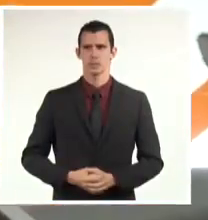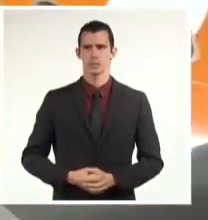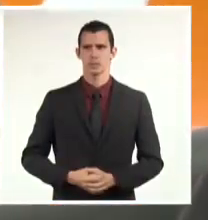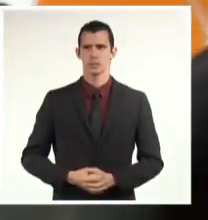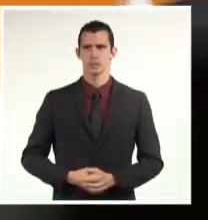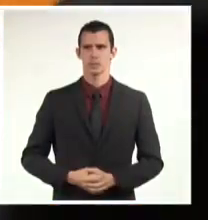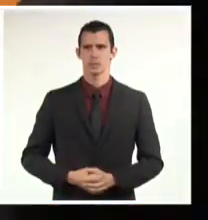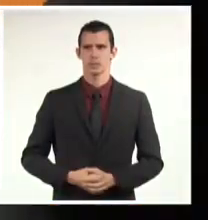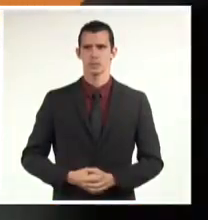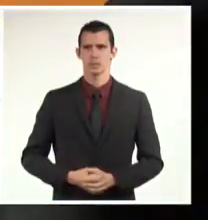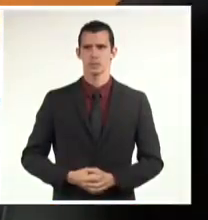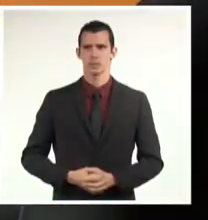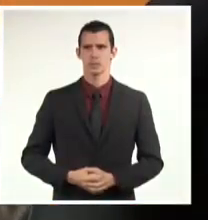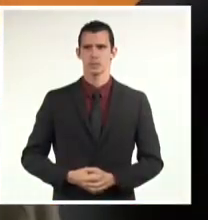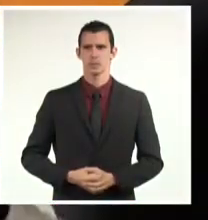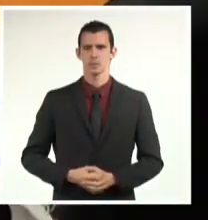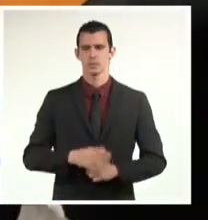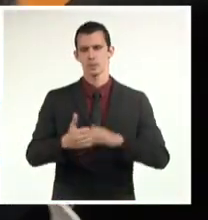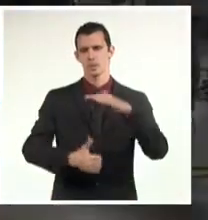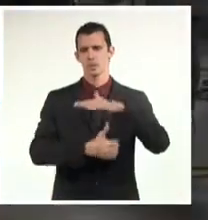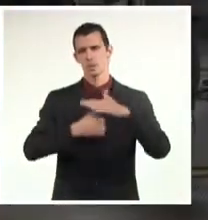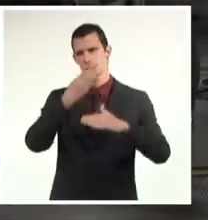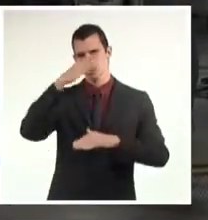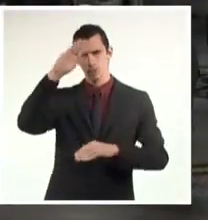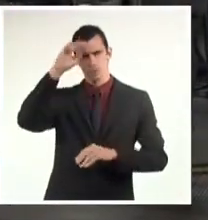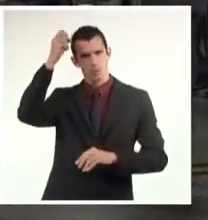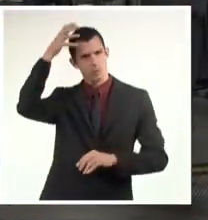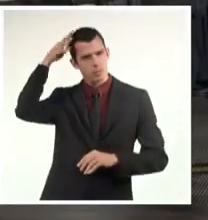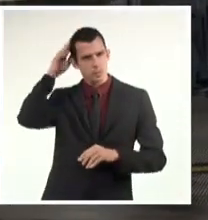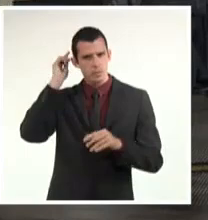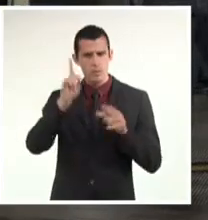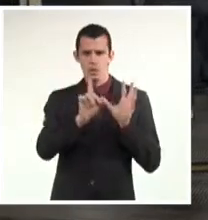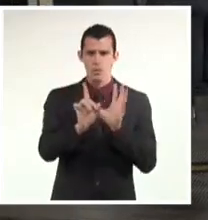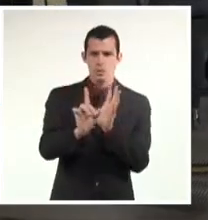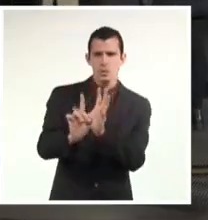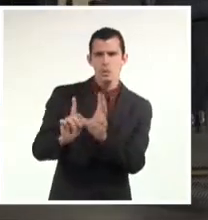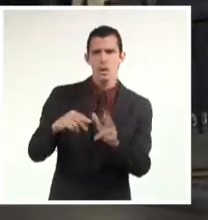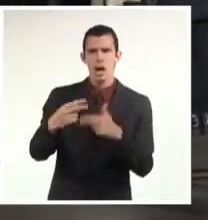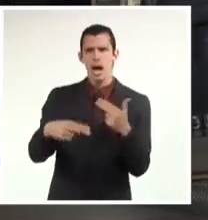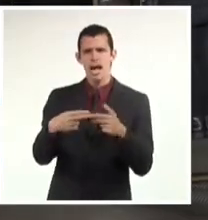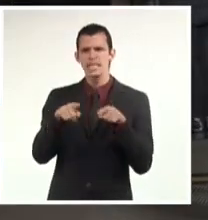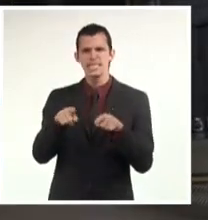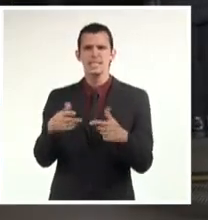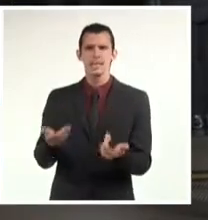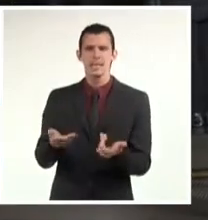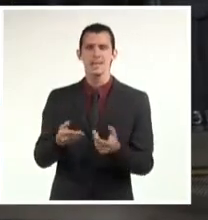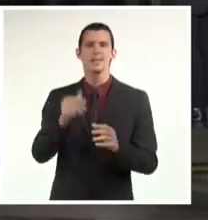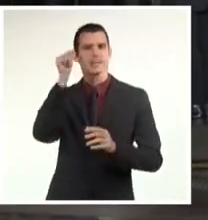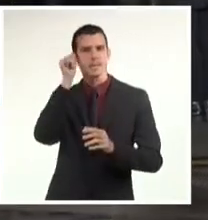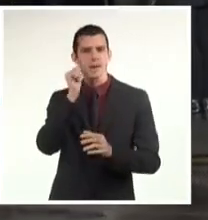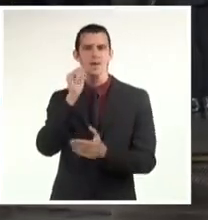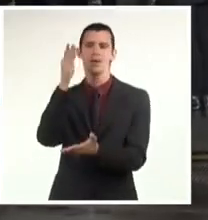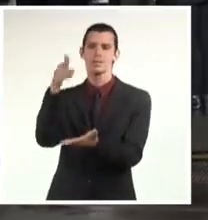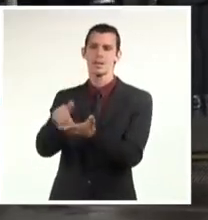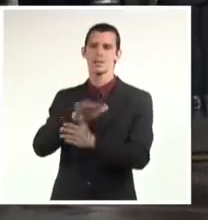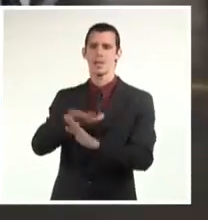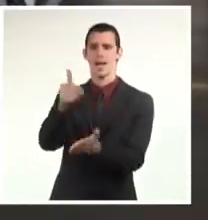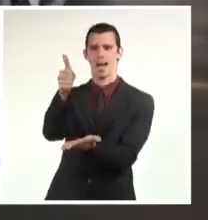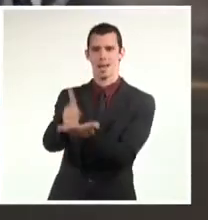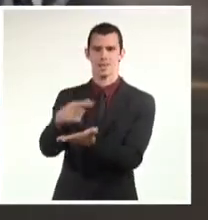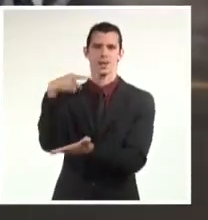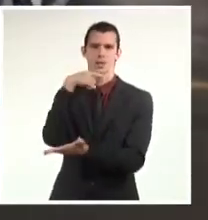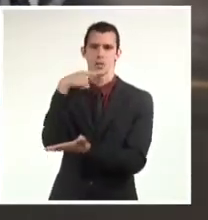El presidente cubano Miguel Díaz-Canel Bermúdez, junto a la delegación que lo acompaña en la gira internacional, llegó este sábado a Moscú en visita